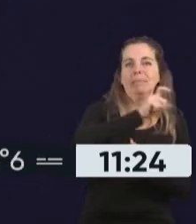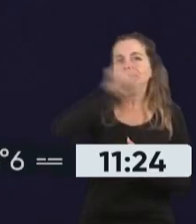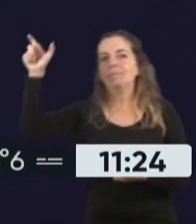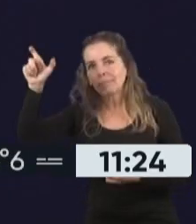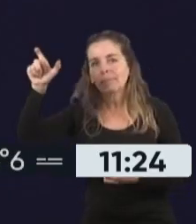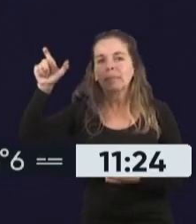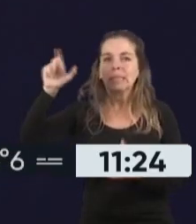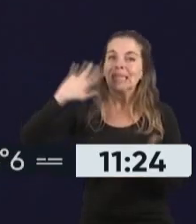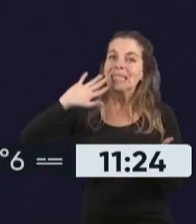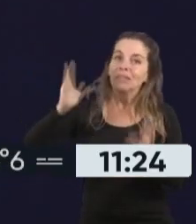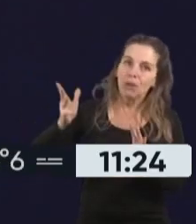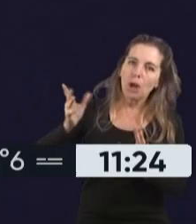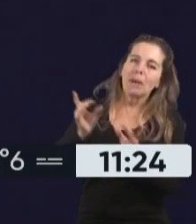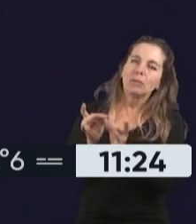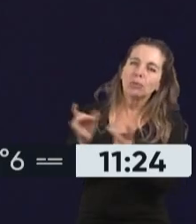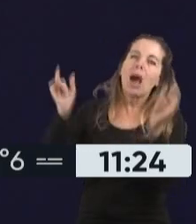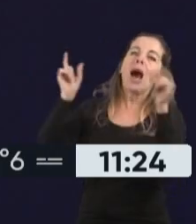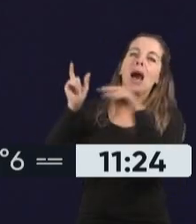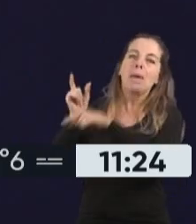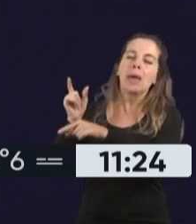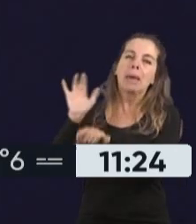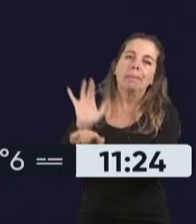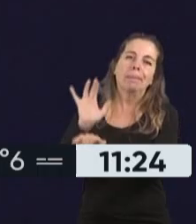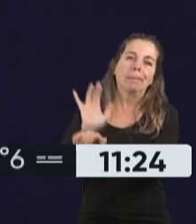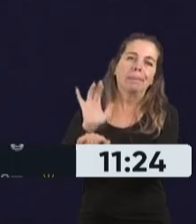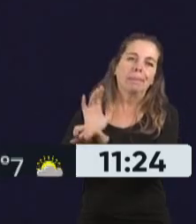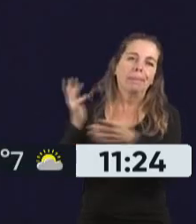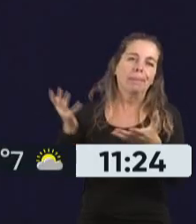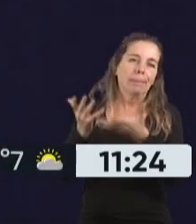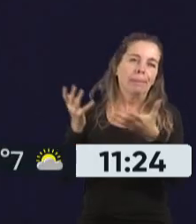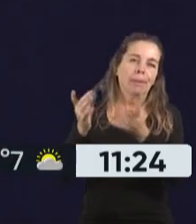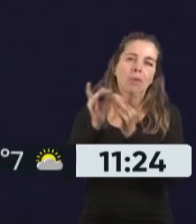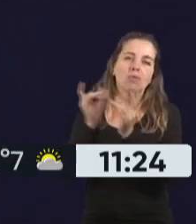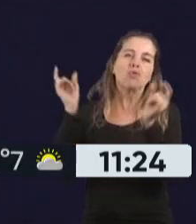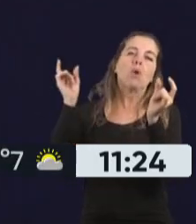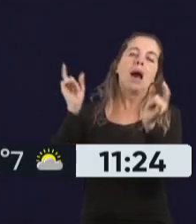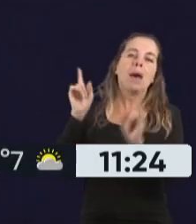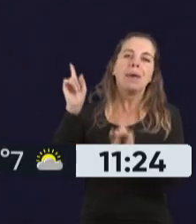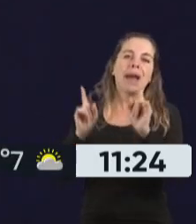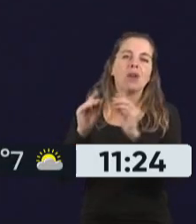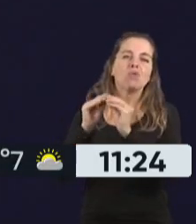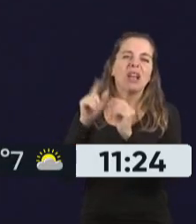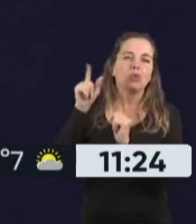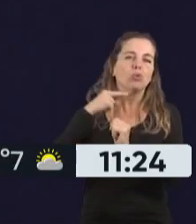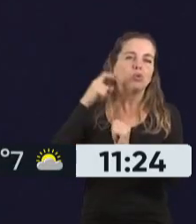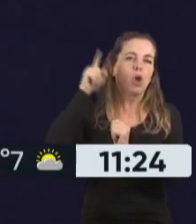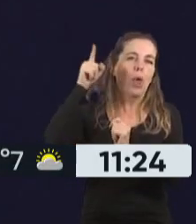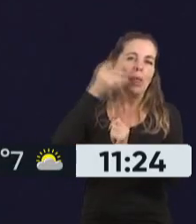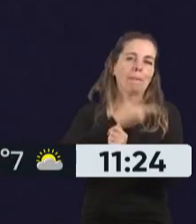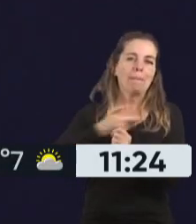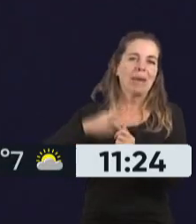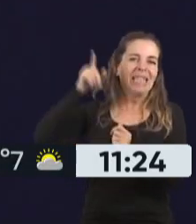manera, si se quiere, muy sutil y de menor cuantía, alguna cuestión de